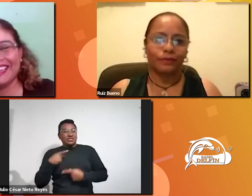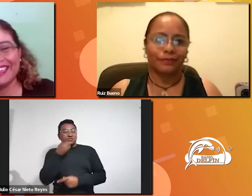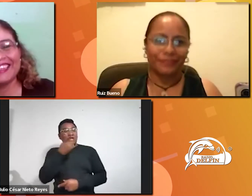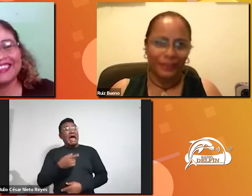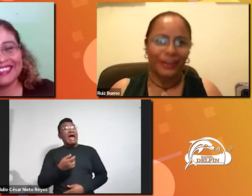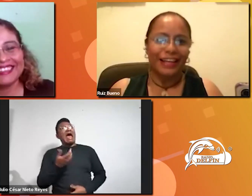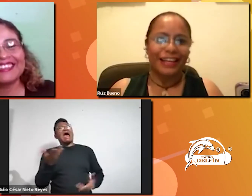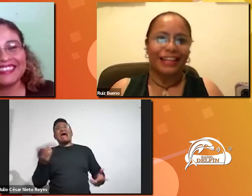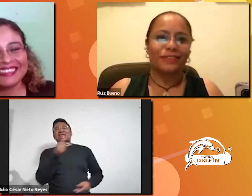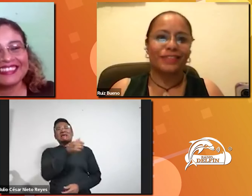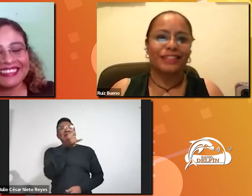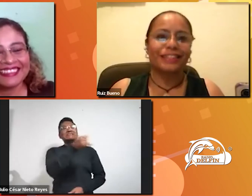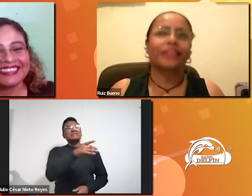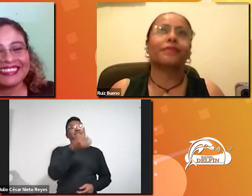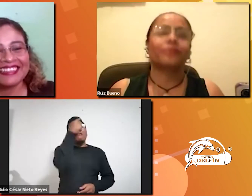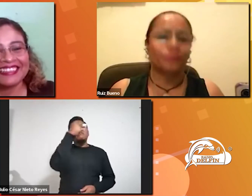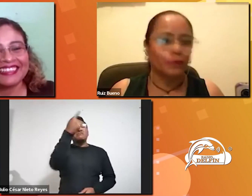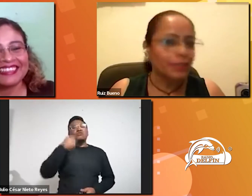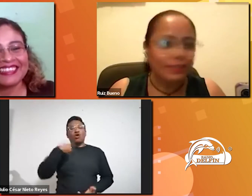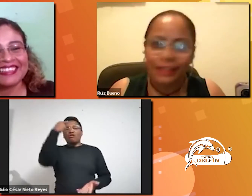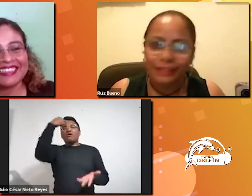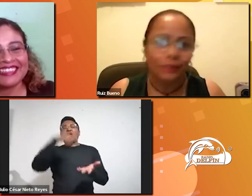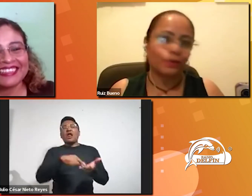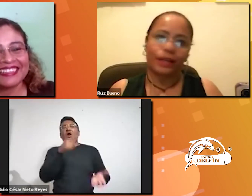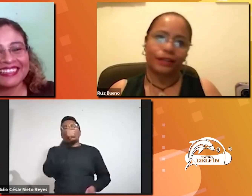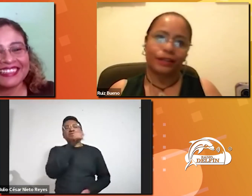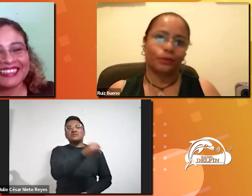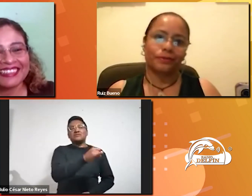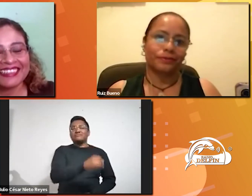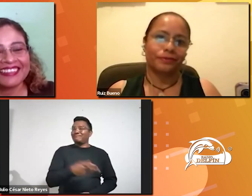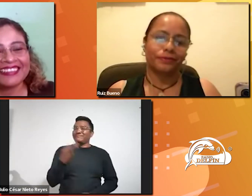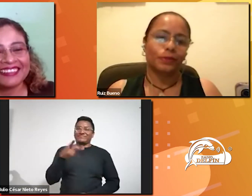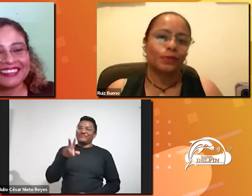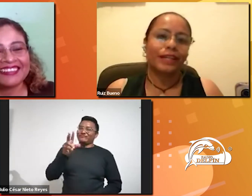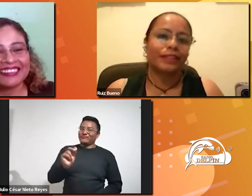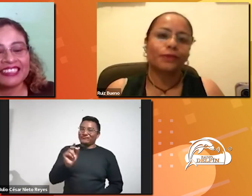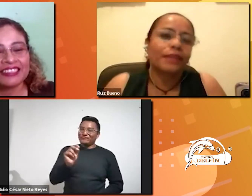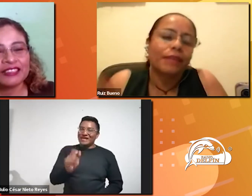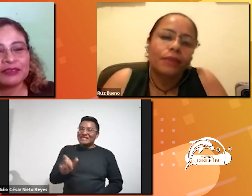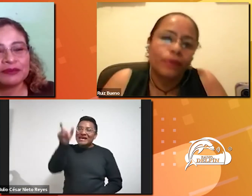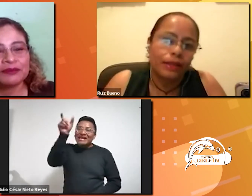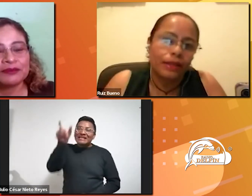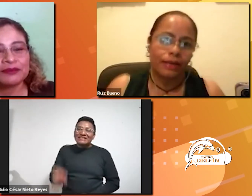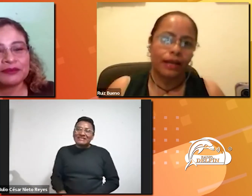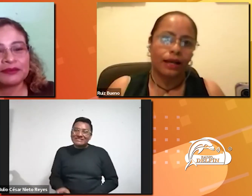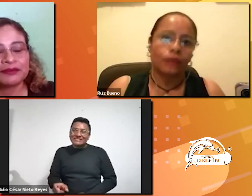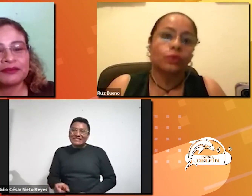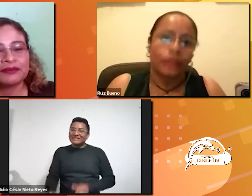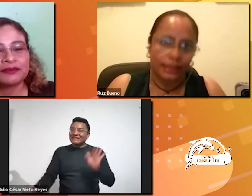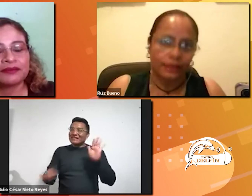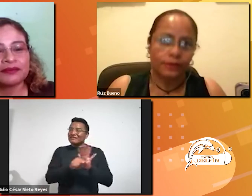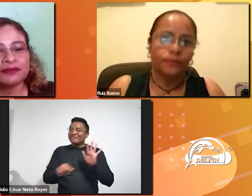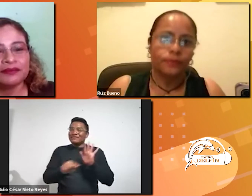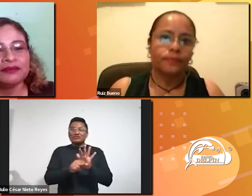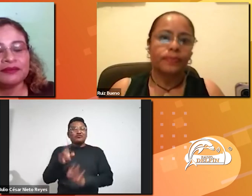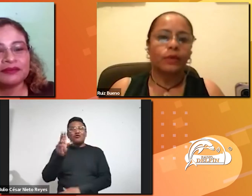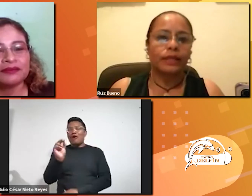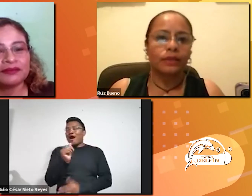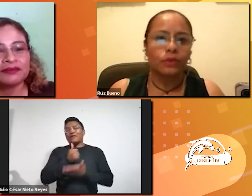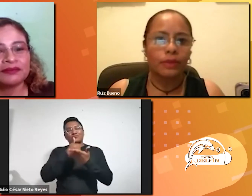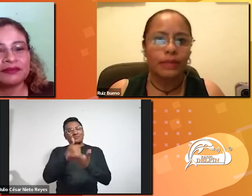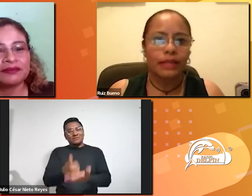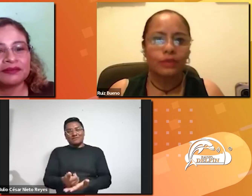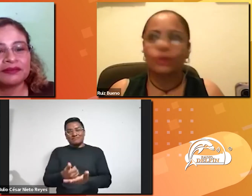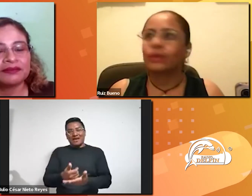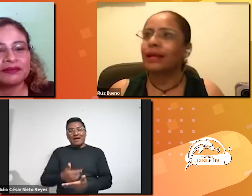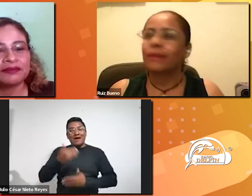creo, ¿no? Entonces, tú dices, esa no es una actitud. No es una actitud que te va a ayudar a llevar a nutrir, ¿no? Una